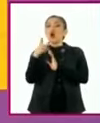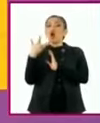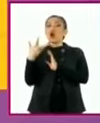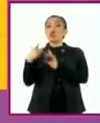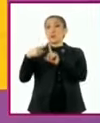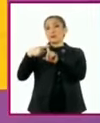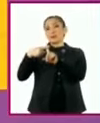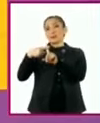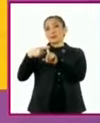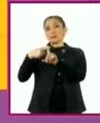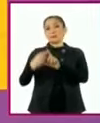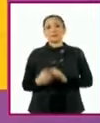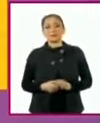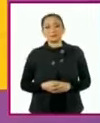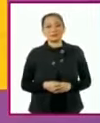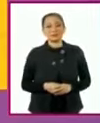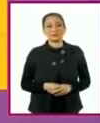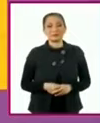8 positivo.